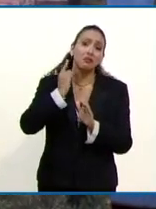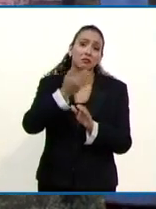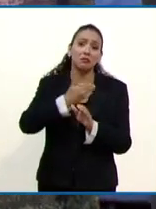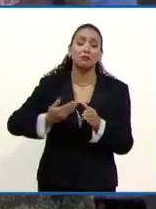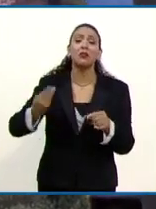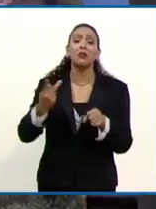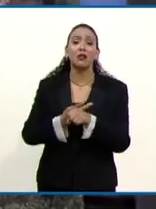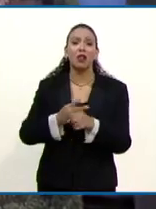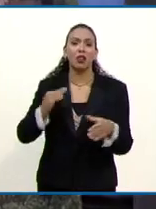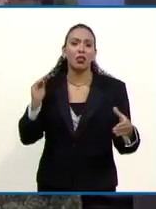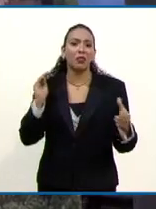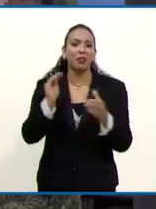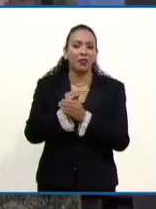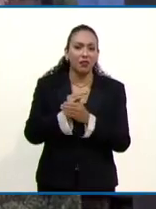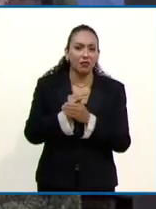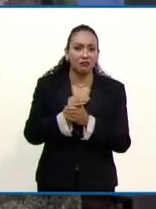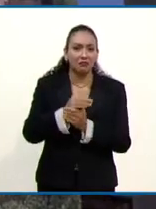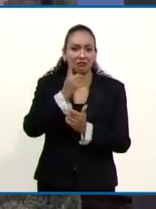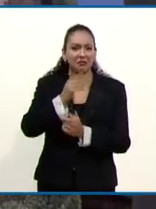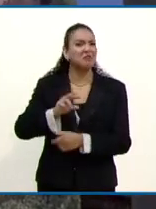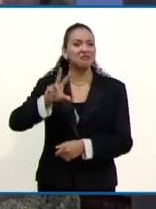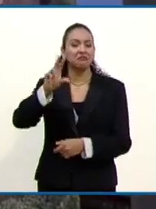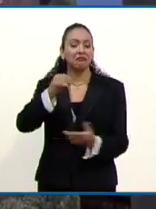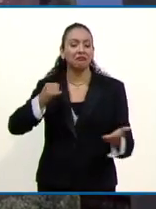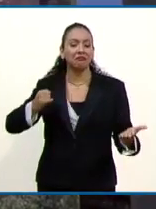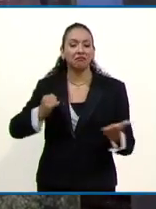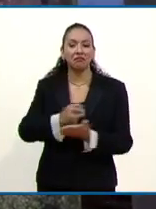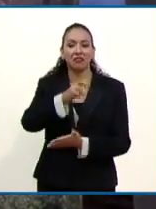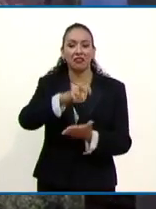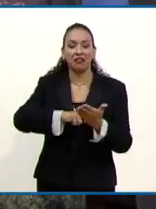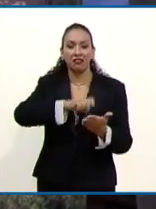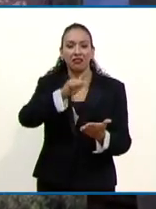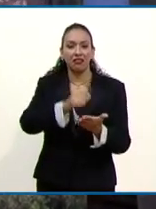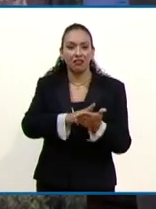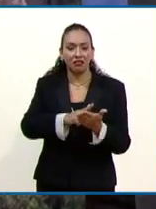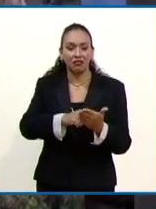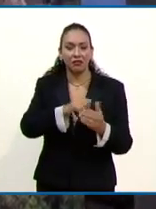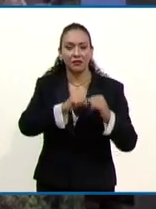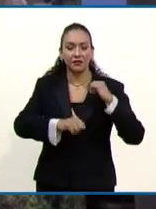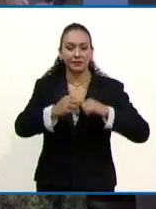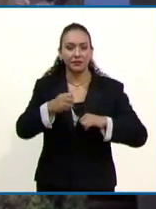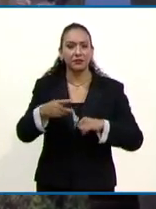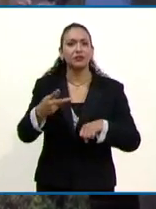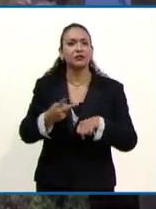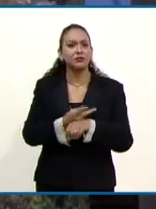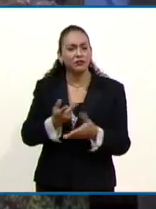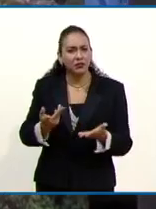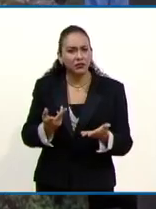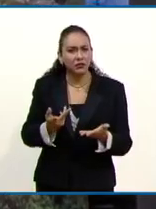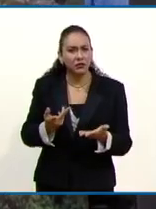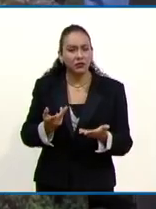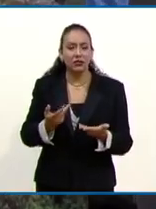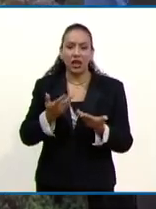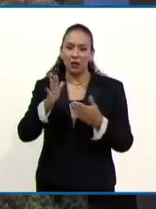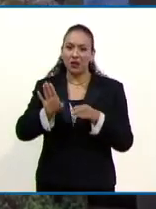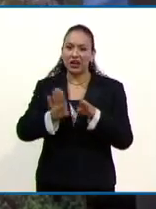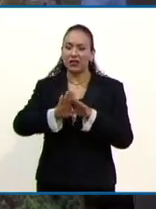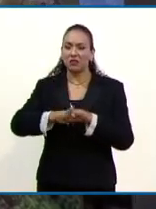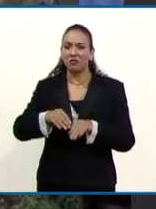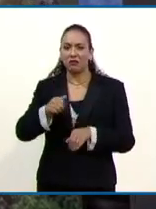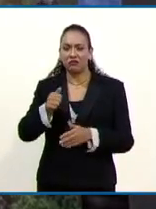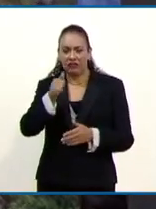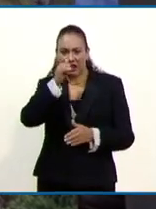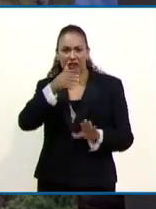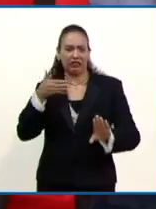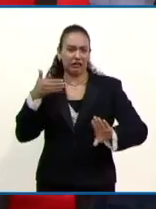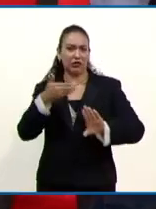arreciaron la reforma en sus términos iniciales y ahora es más agresiva que la